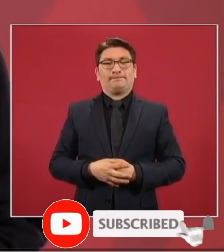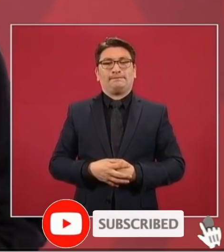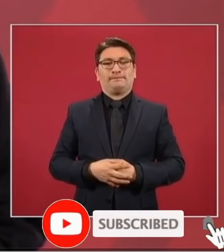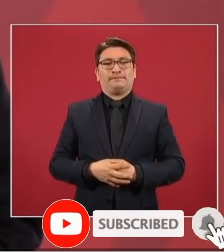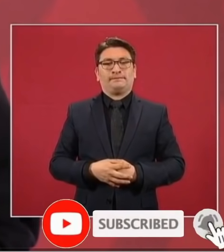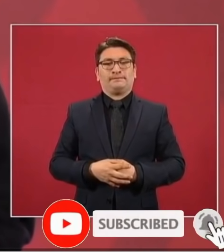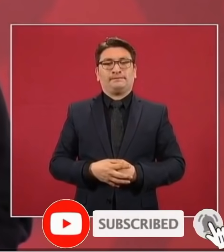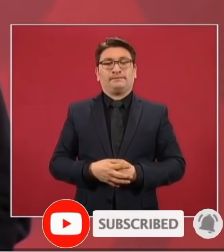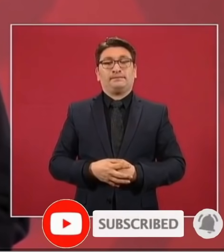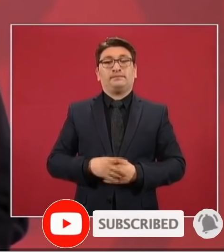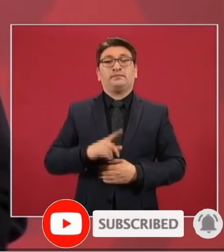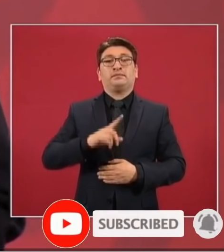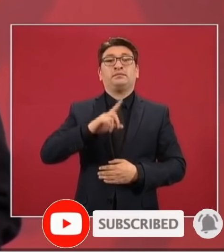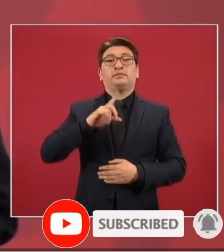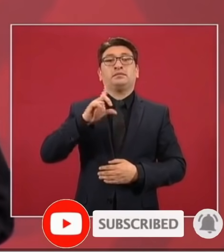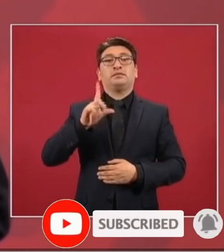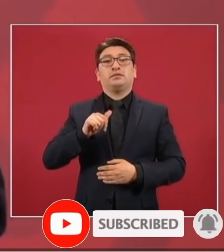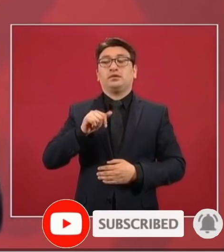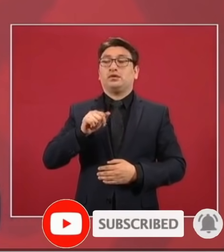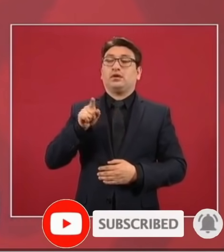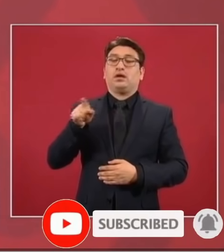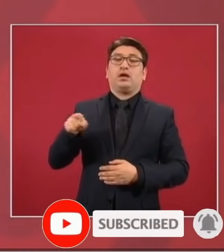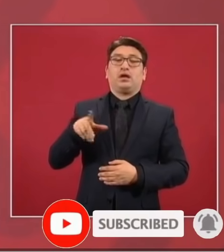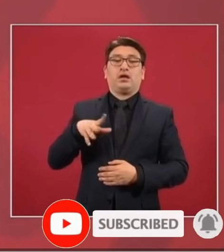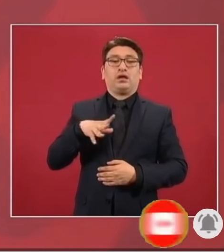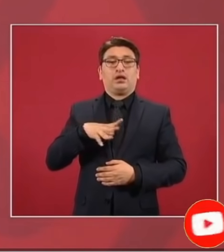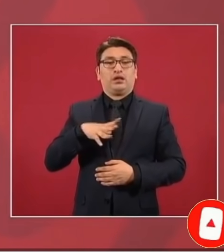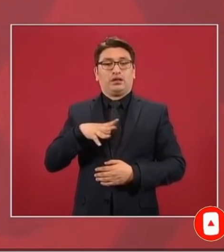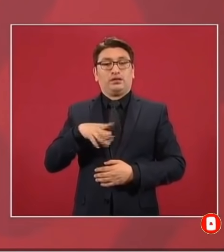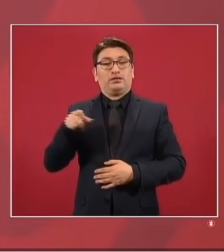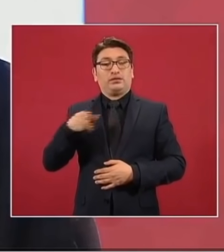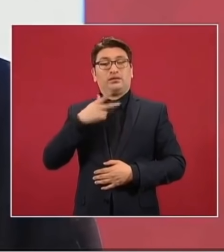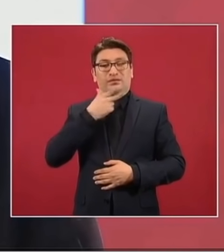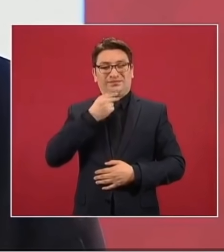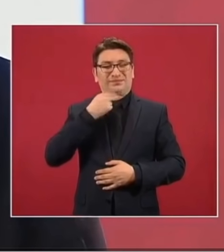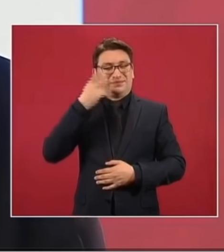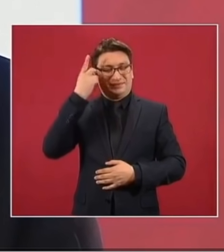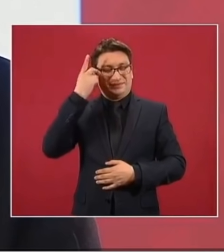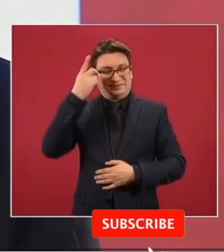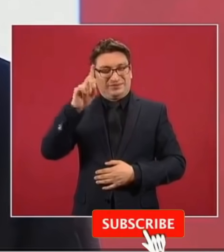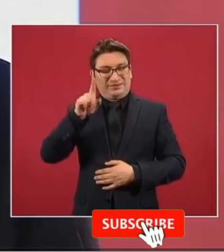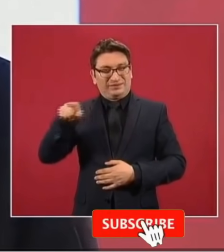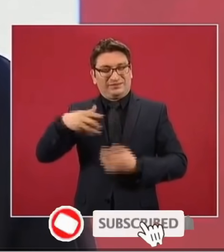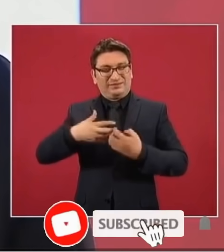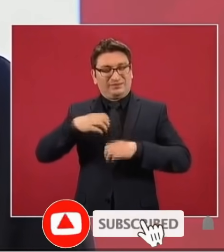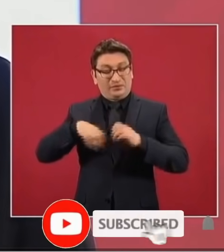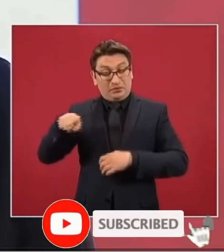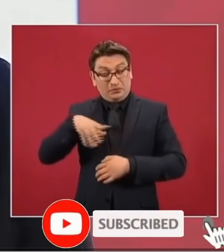y resultó que estaba ahí, siendo el dueño de la empresa, estaba